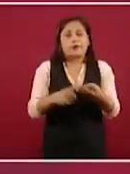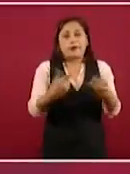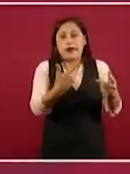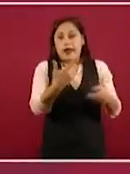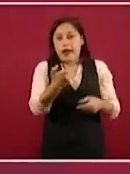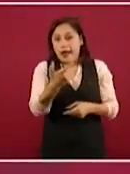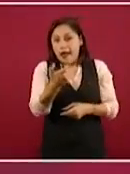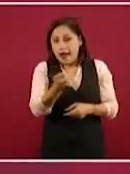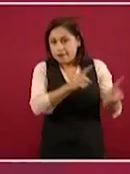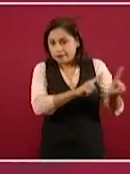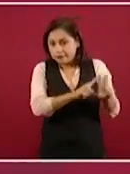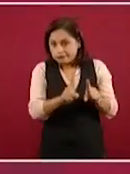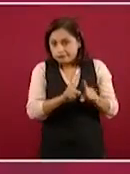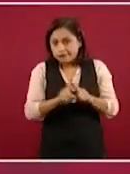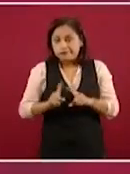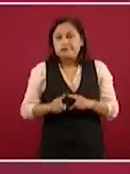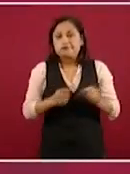armas,